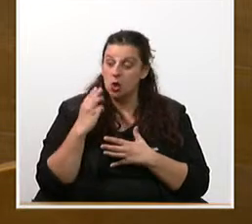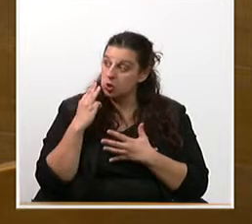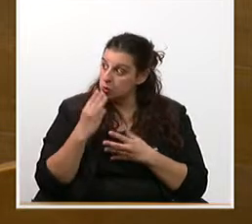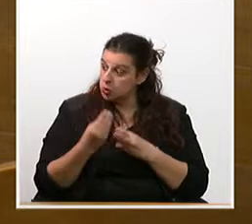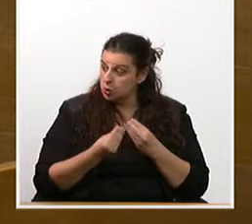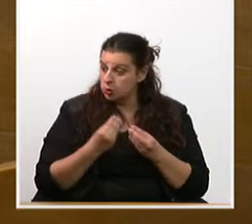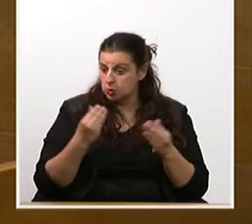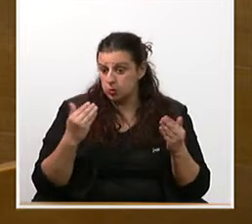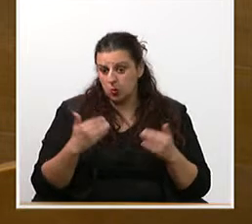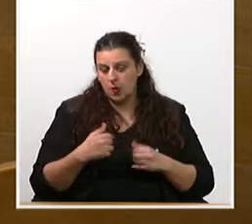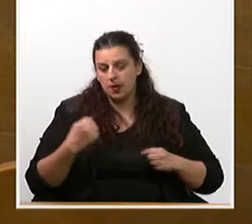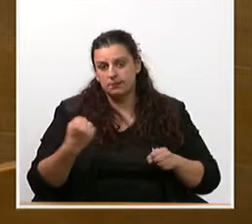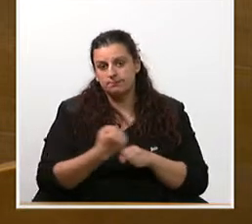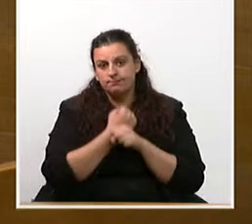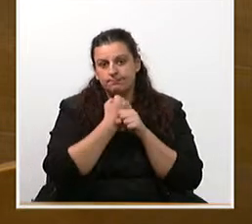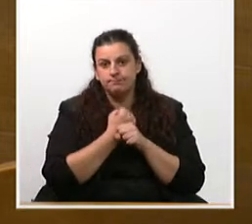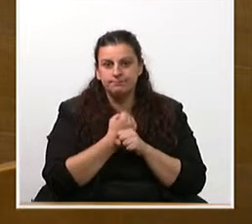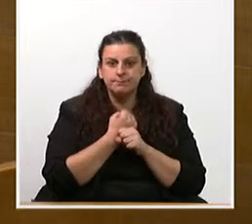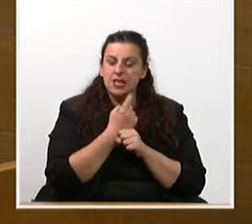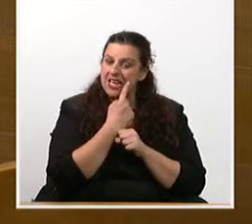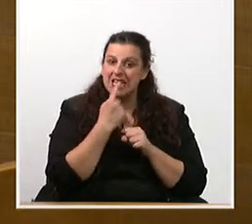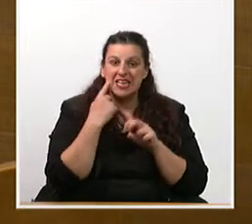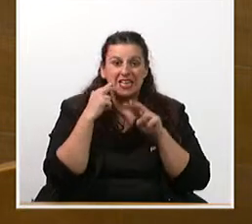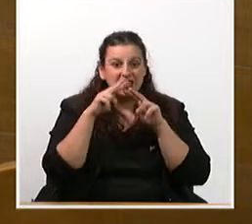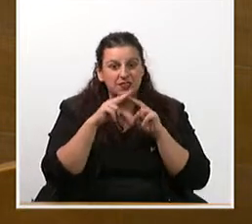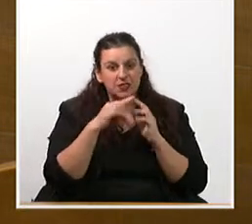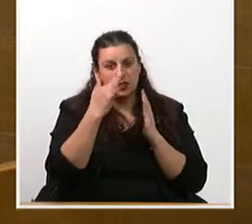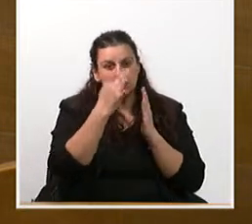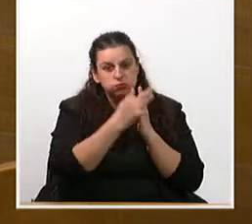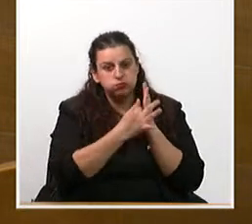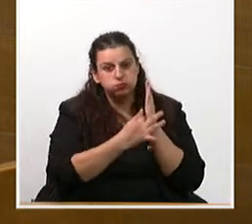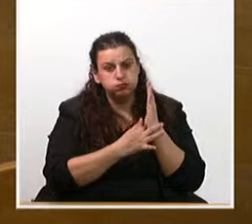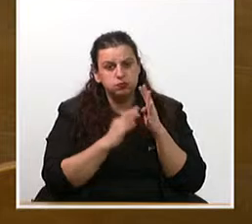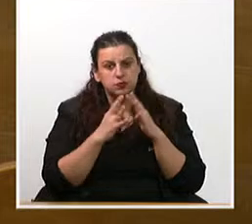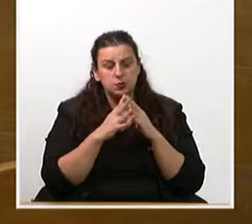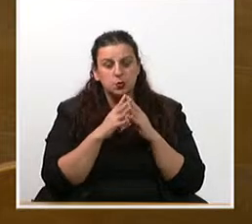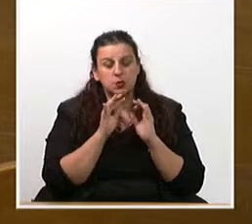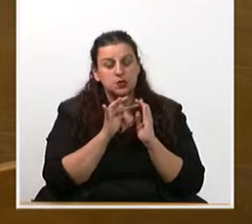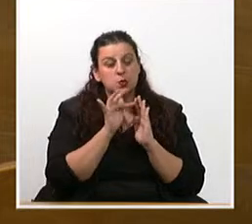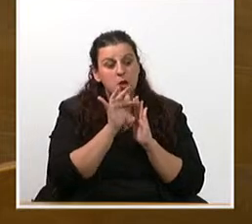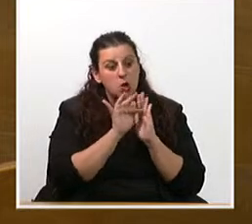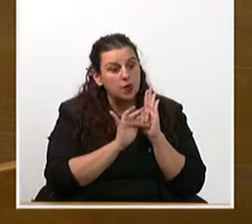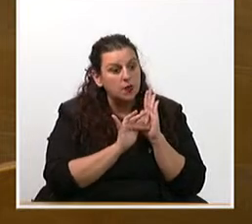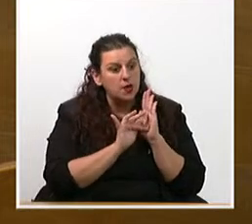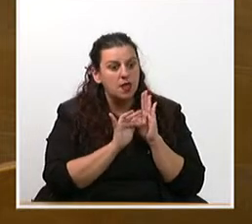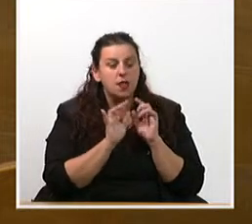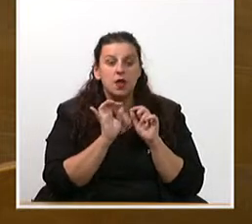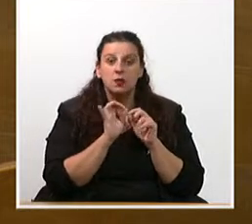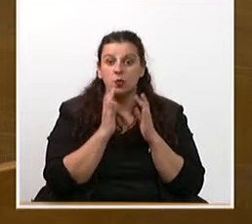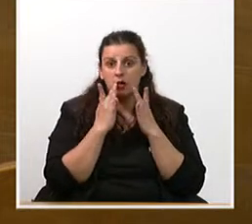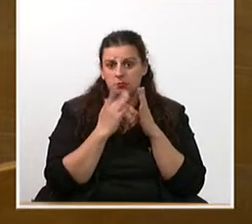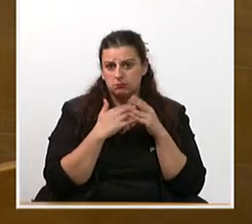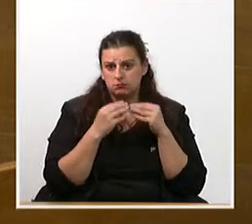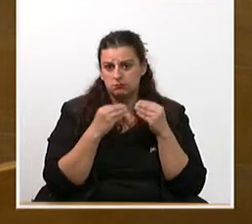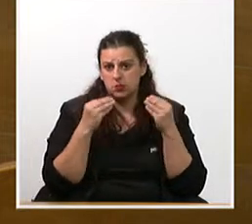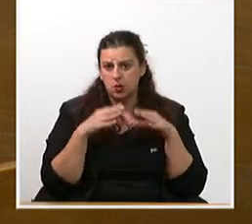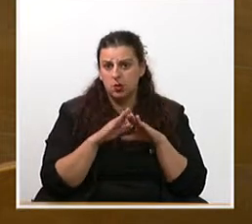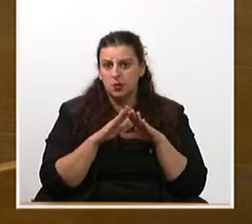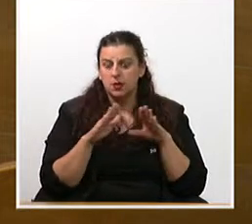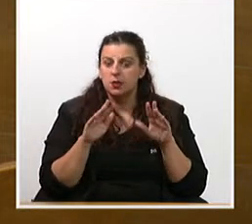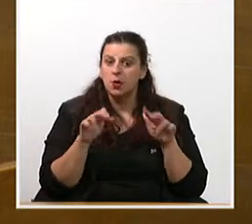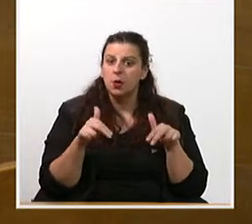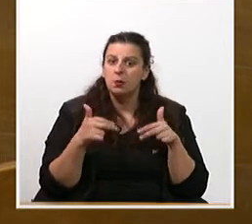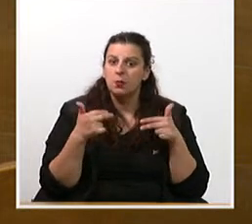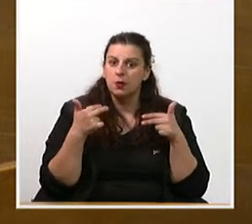no hicieron un inventario de infraestructuras educativas que de manera ordenada y con parámetros objetivos nos permita